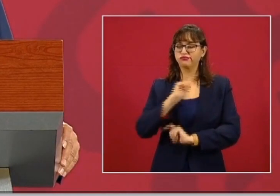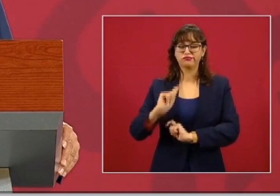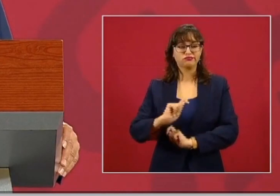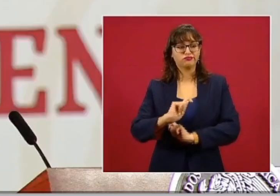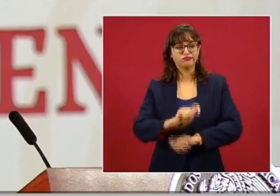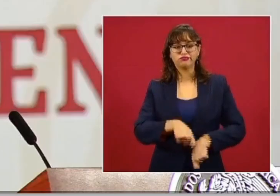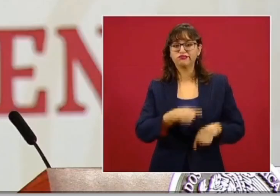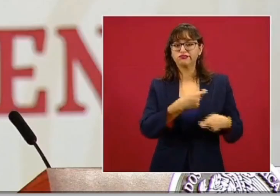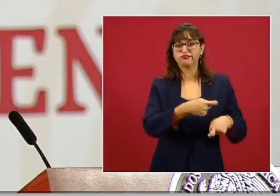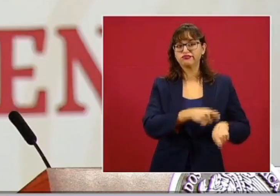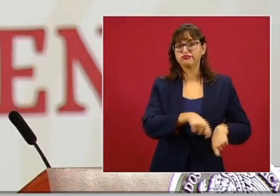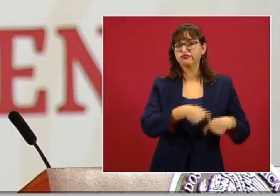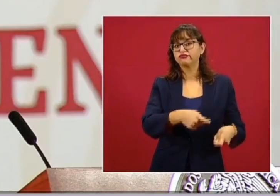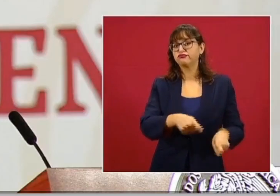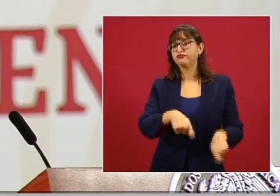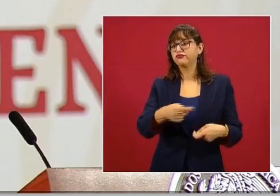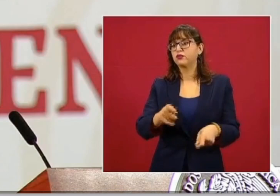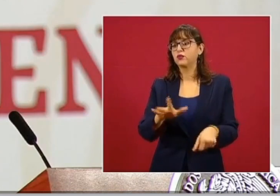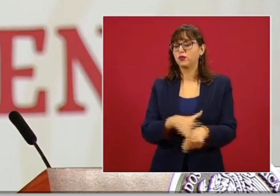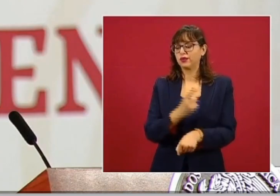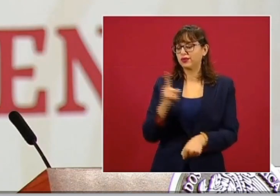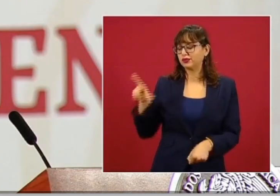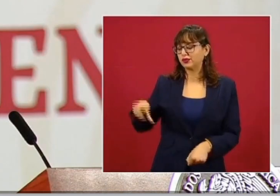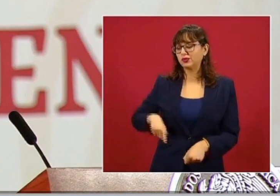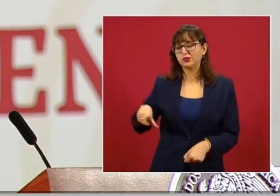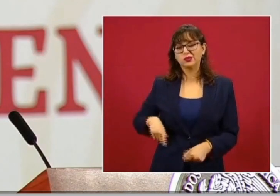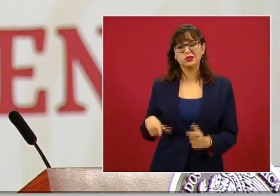Fertilizantes Mexicanos, que era una empresa pública.